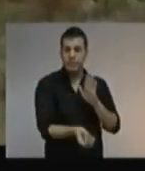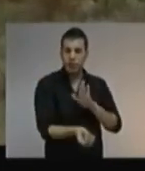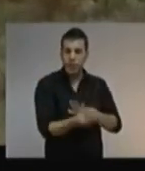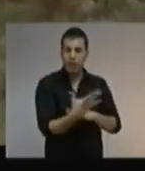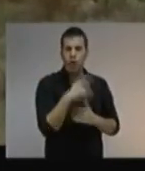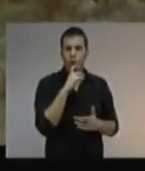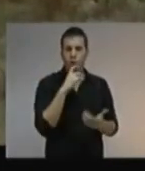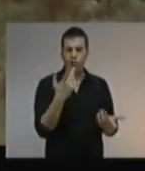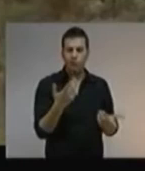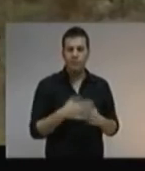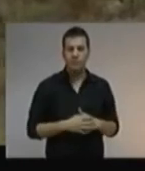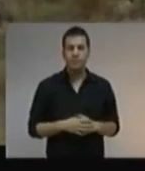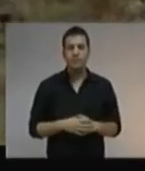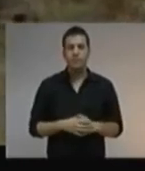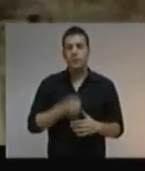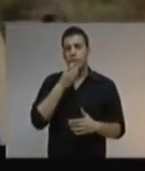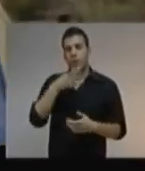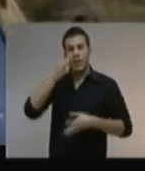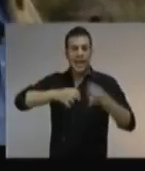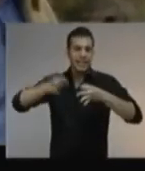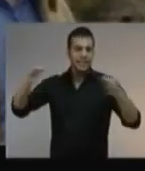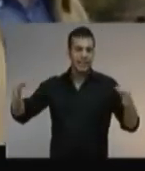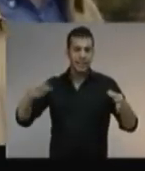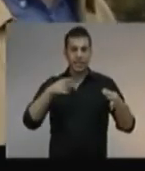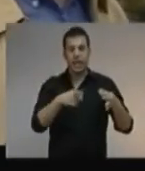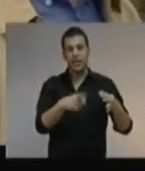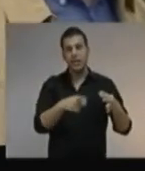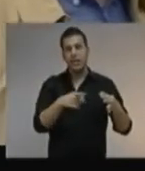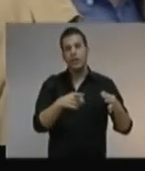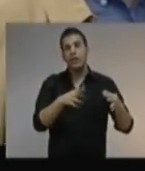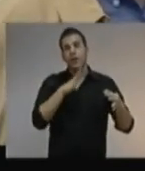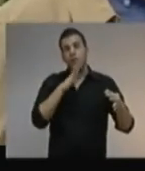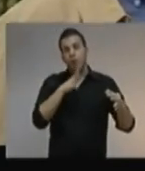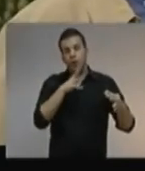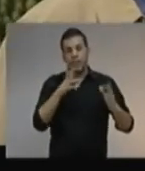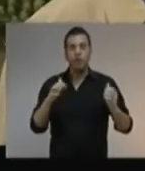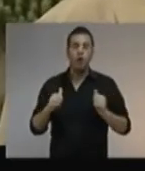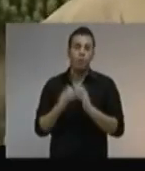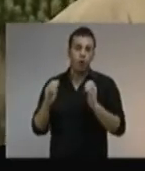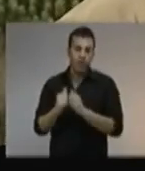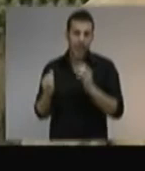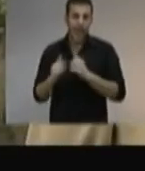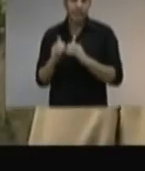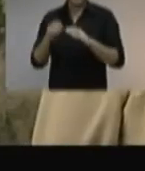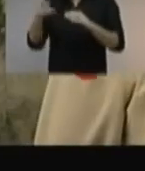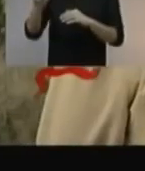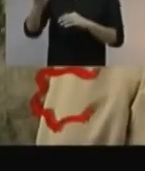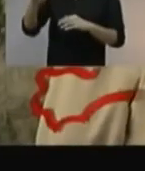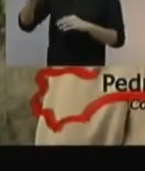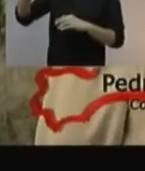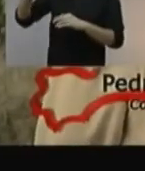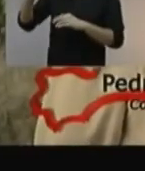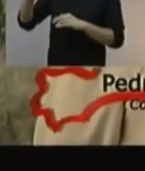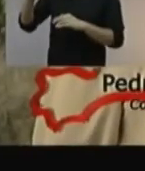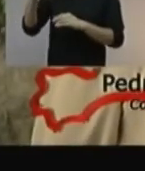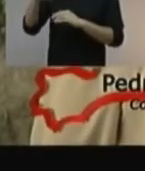de estas calderas? Las islas están formadas por una serie de erupciones volcánicas de la dorsal del Atlántico y